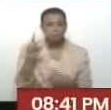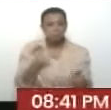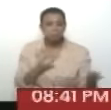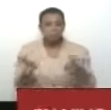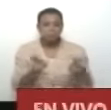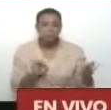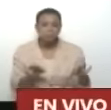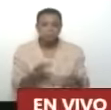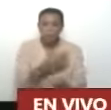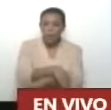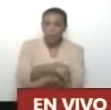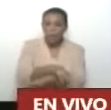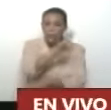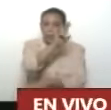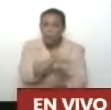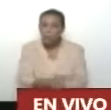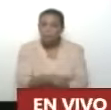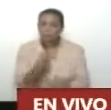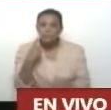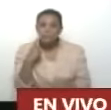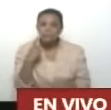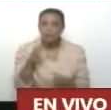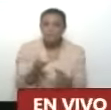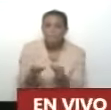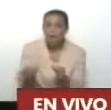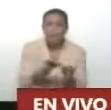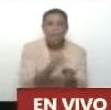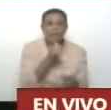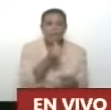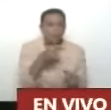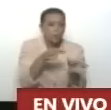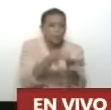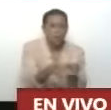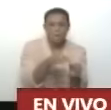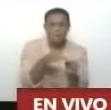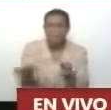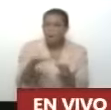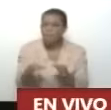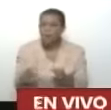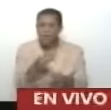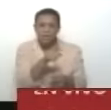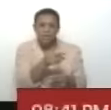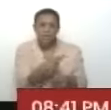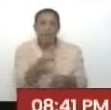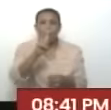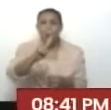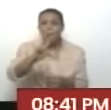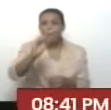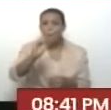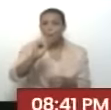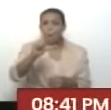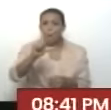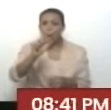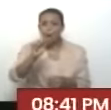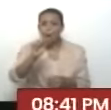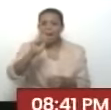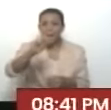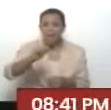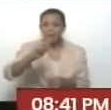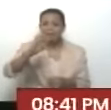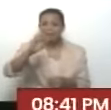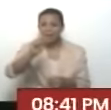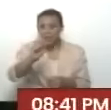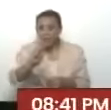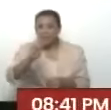La vi en las calles todos los días, volanteando. Sile me preguntaba, ¿qué eso es volanteando, Nicolás? Me dijo ayer, Nico, perdón, ella me